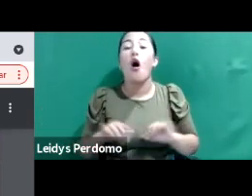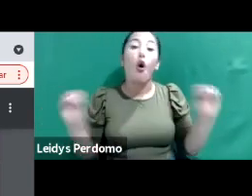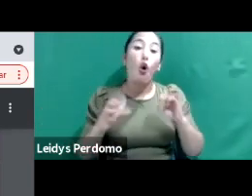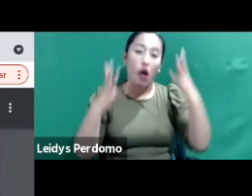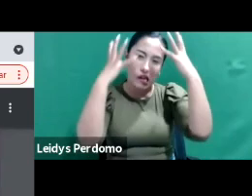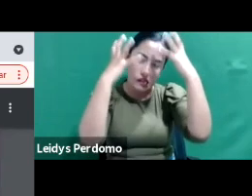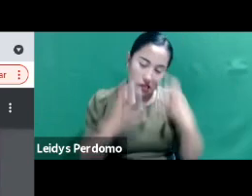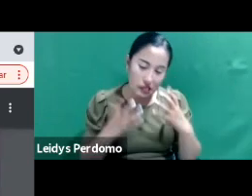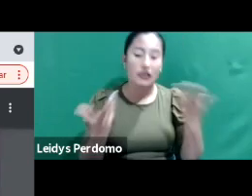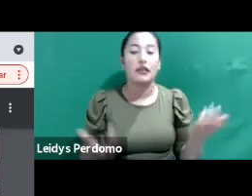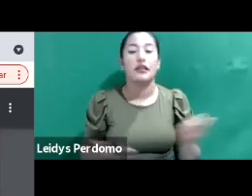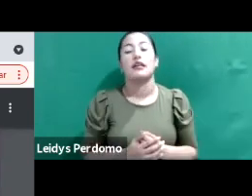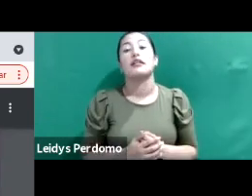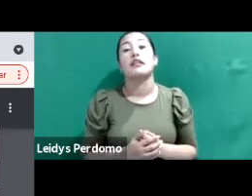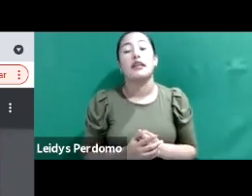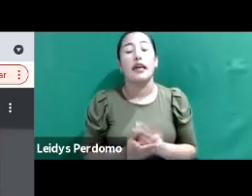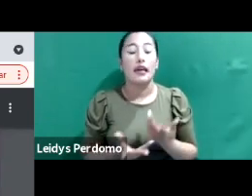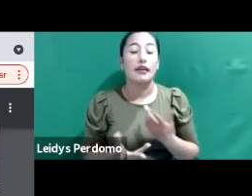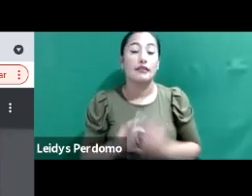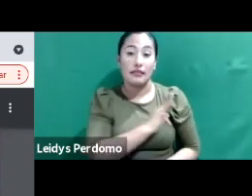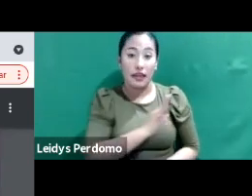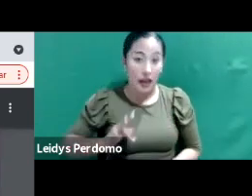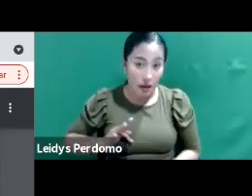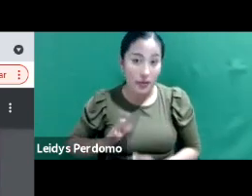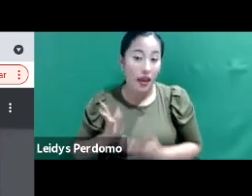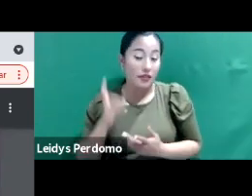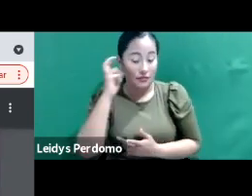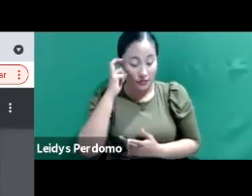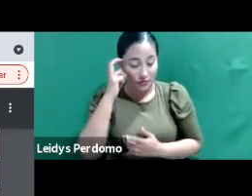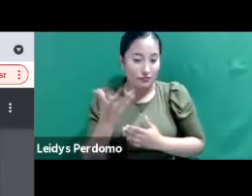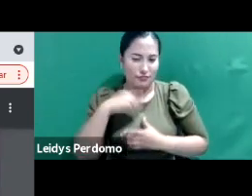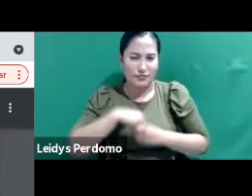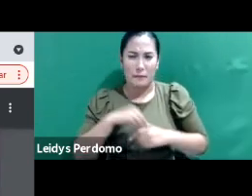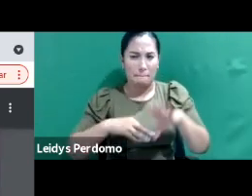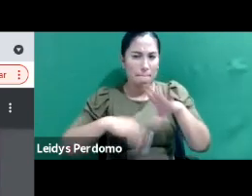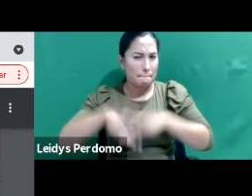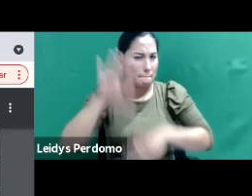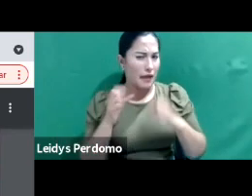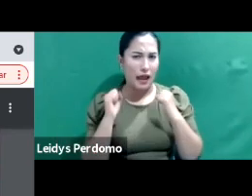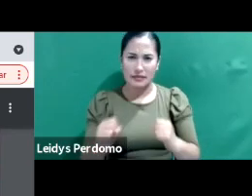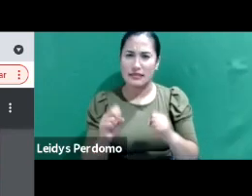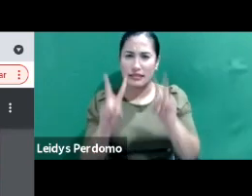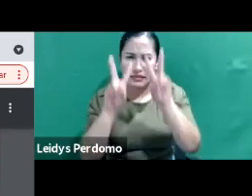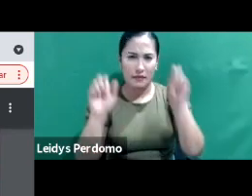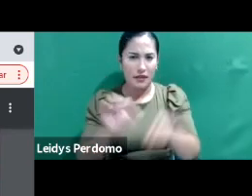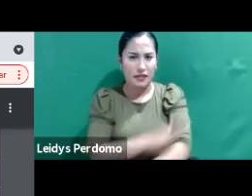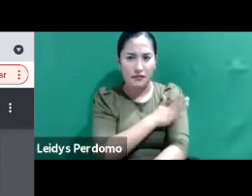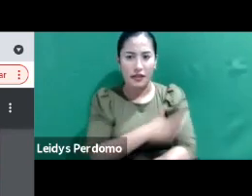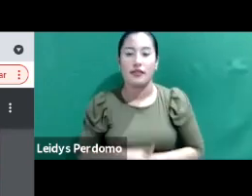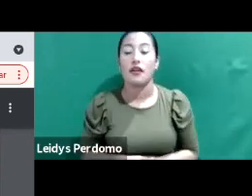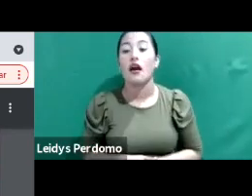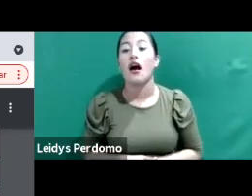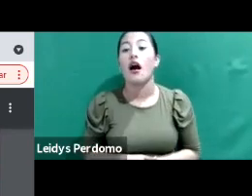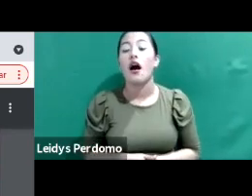desde psicoterapia analítico-funcional. Es supremamente potente, es una de las más potentes con los problemas afectivos y va de la mano